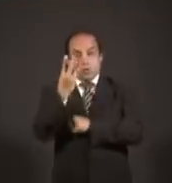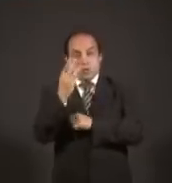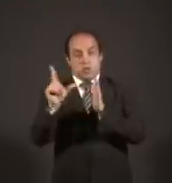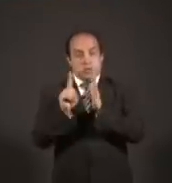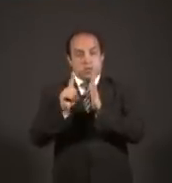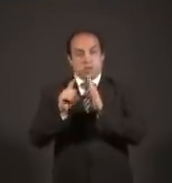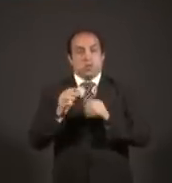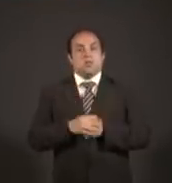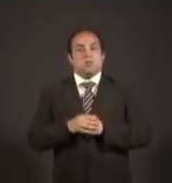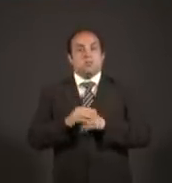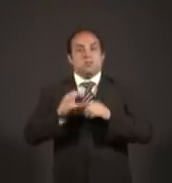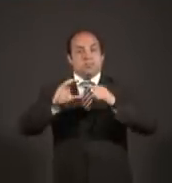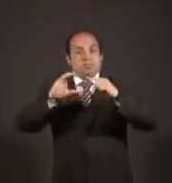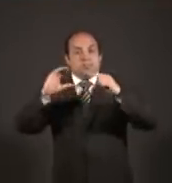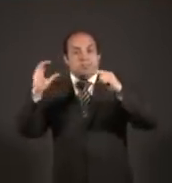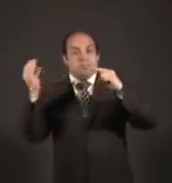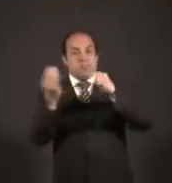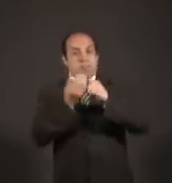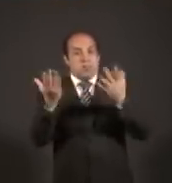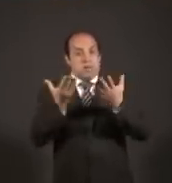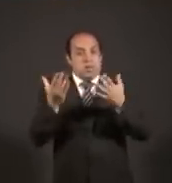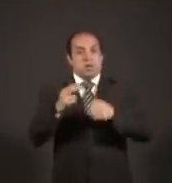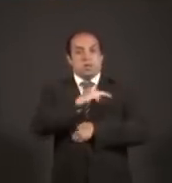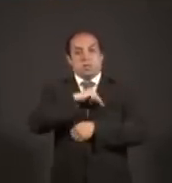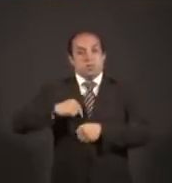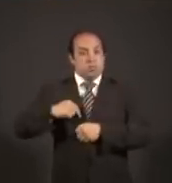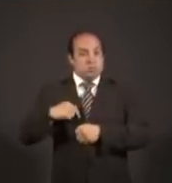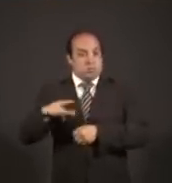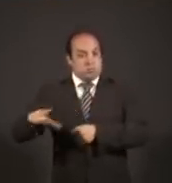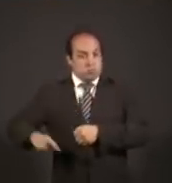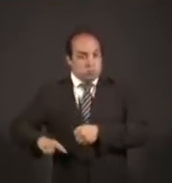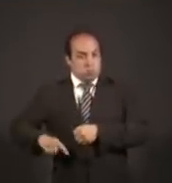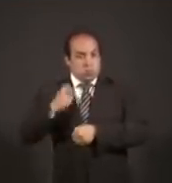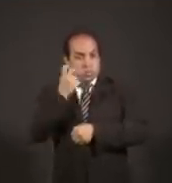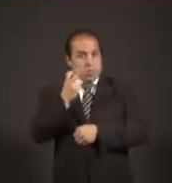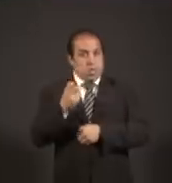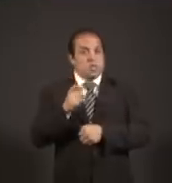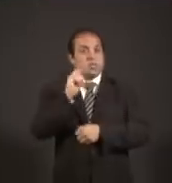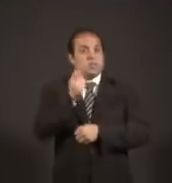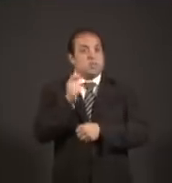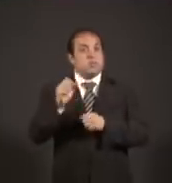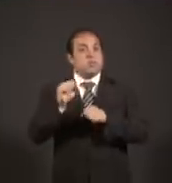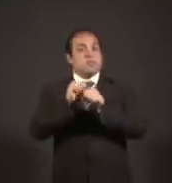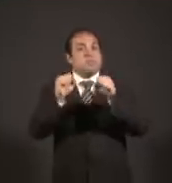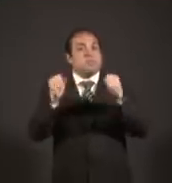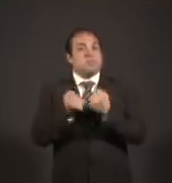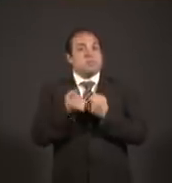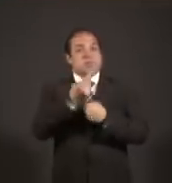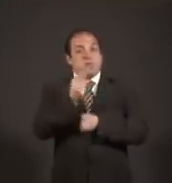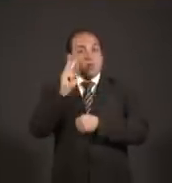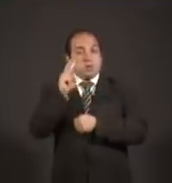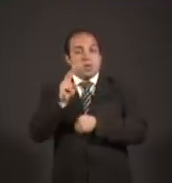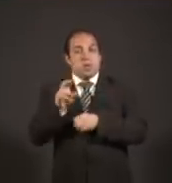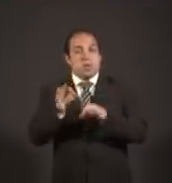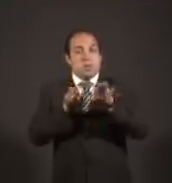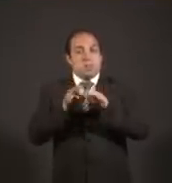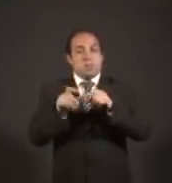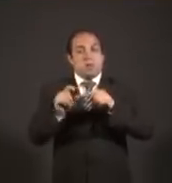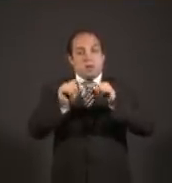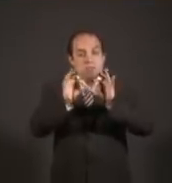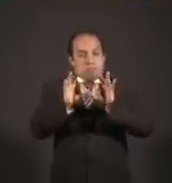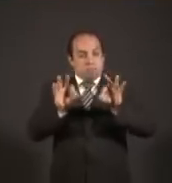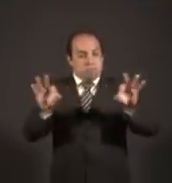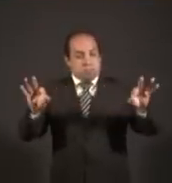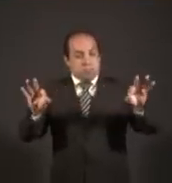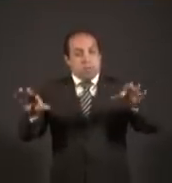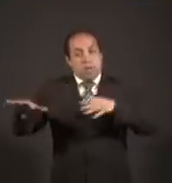que haremos en nuestro gobierno, y pues es un sistema que, como ustedes ven, opera por cable, es para las zonas